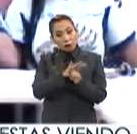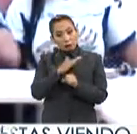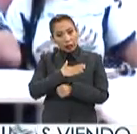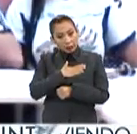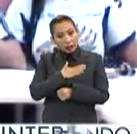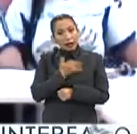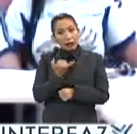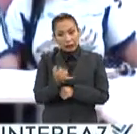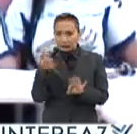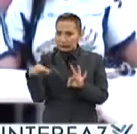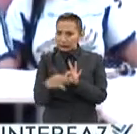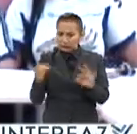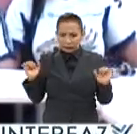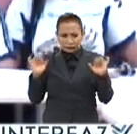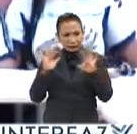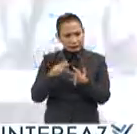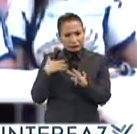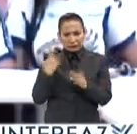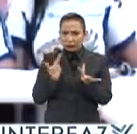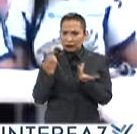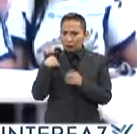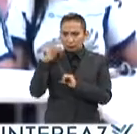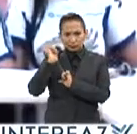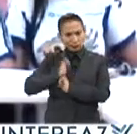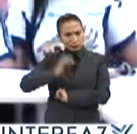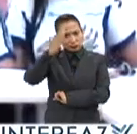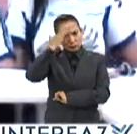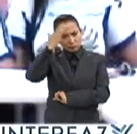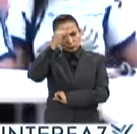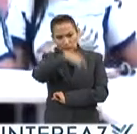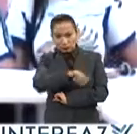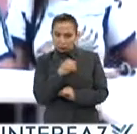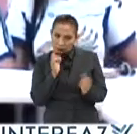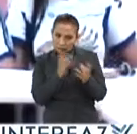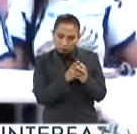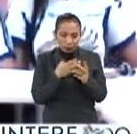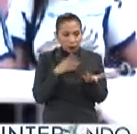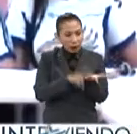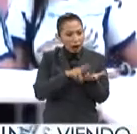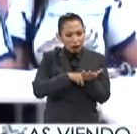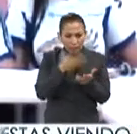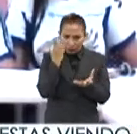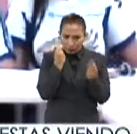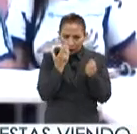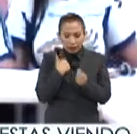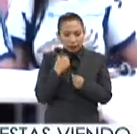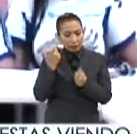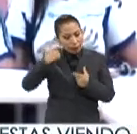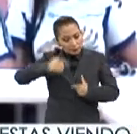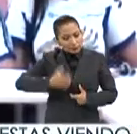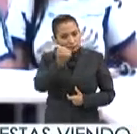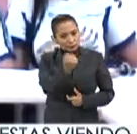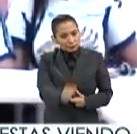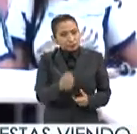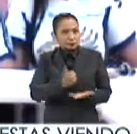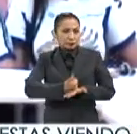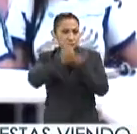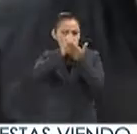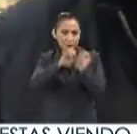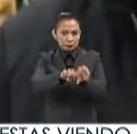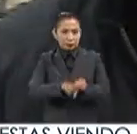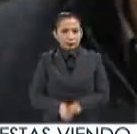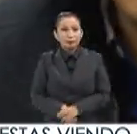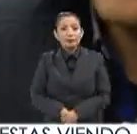responsabilidad y puntualidad con nuestro coach. Reafirmamos muchísimos valores, así como actitudes que nos sirvieron mucho al